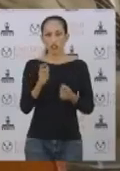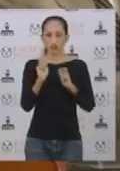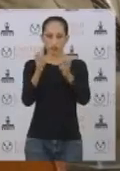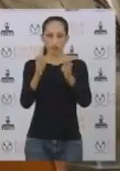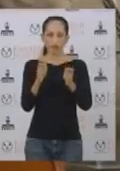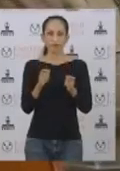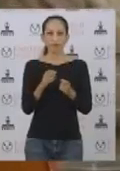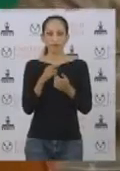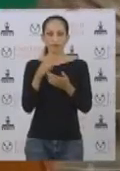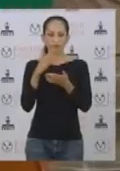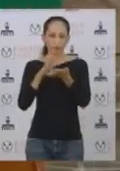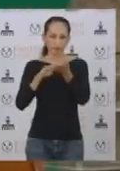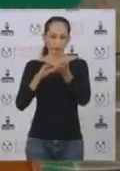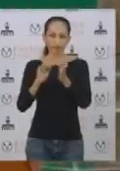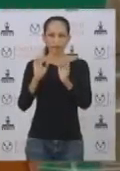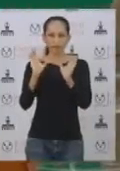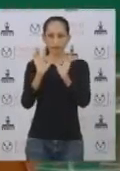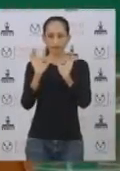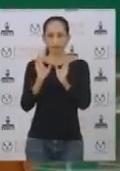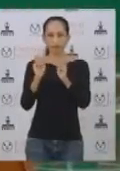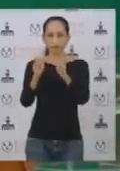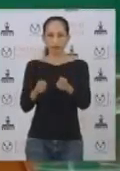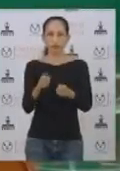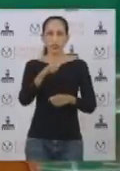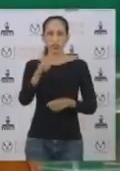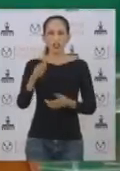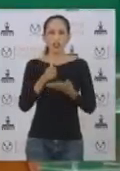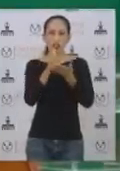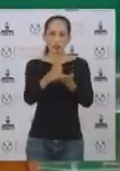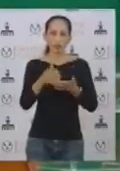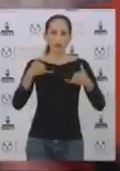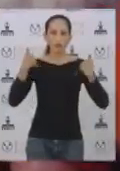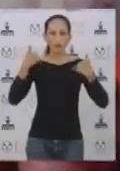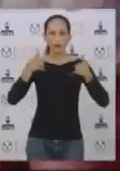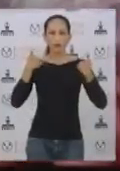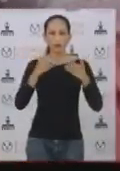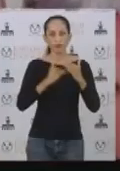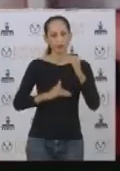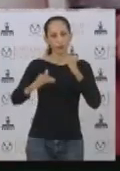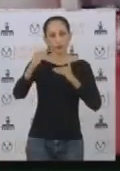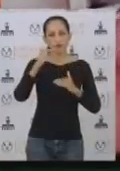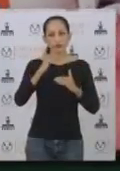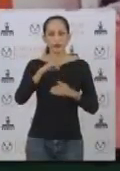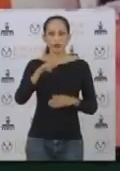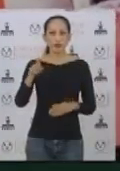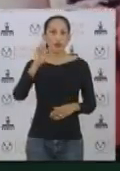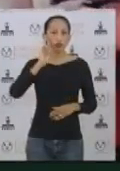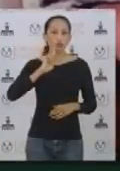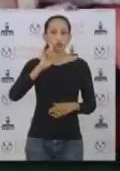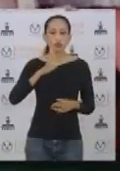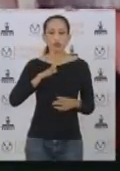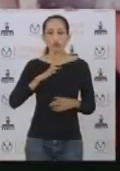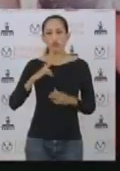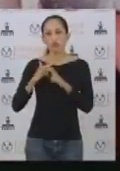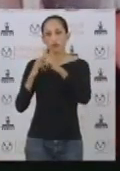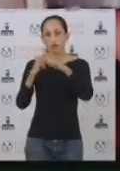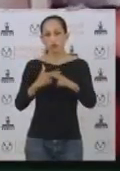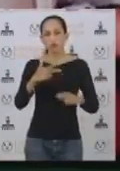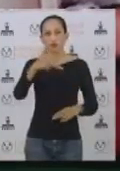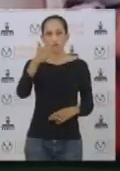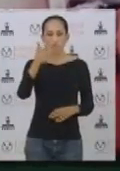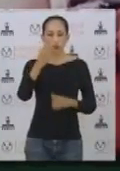de Tamaulipas en la formación de líderes con un alto sentido de compromiso humano y social. Trixia Valle se ha dedicado por más de 13 años a